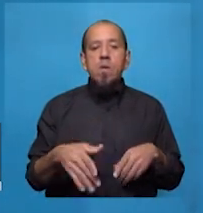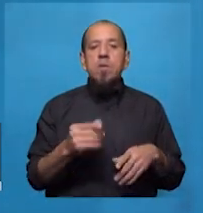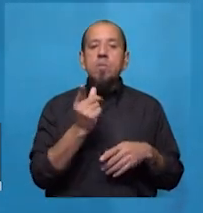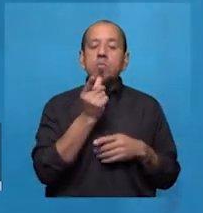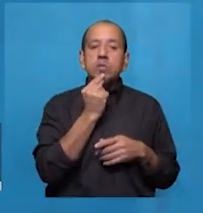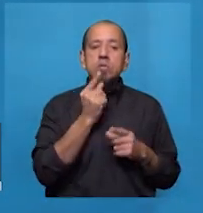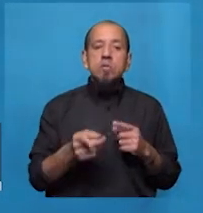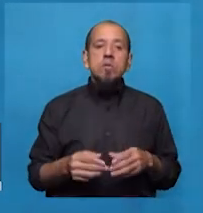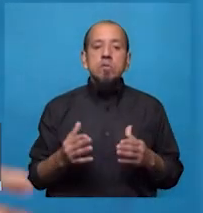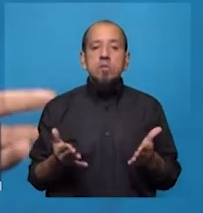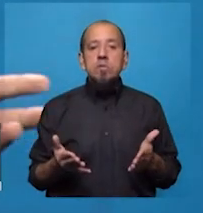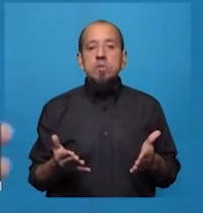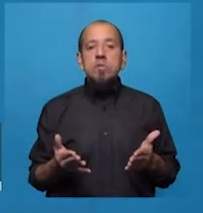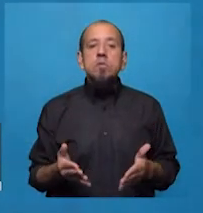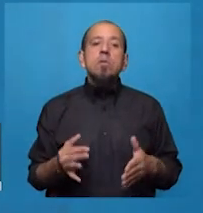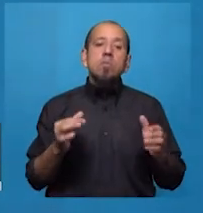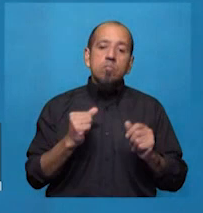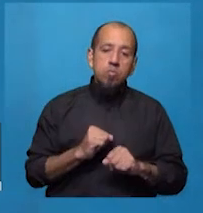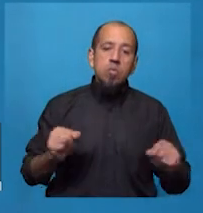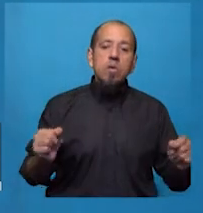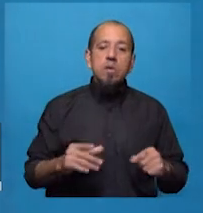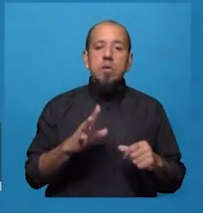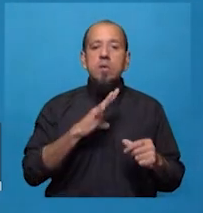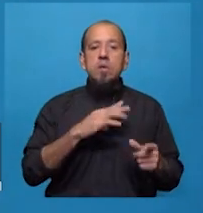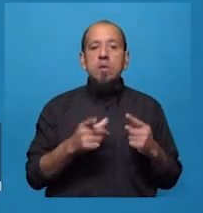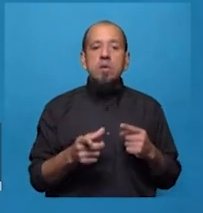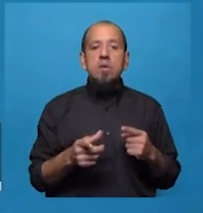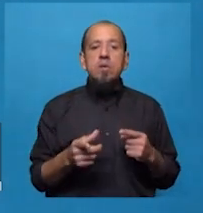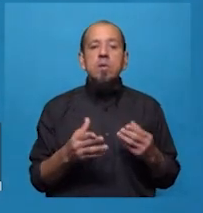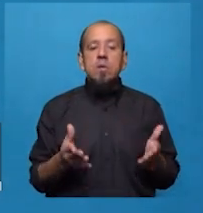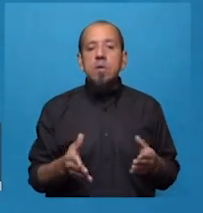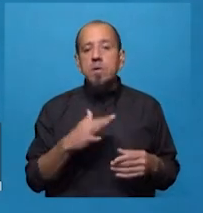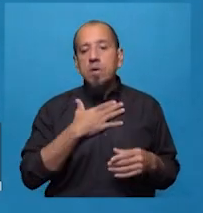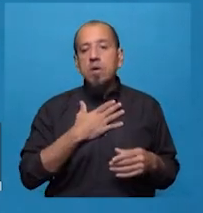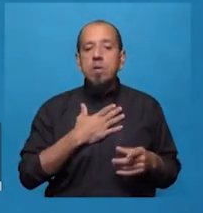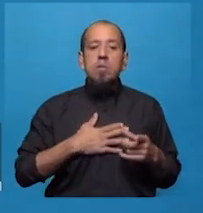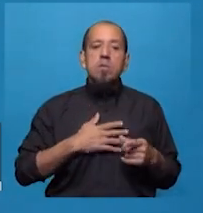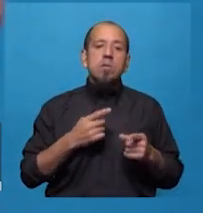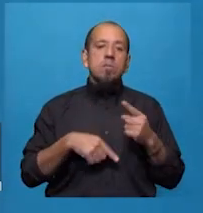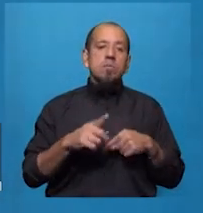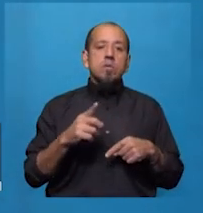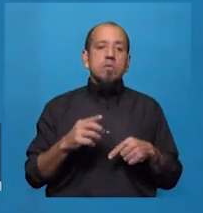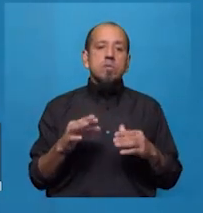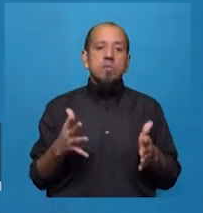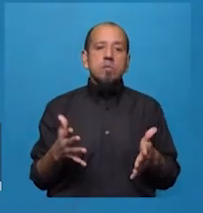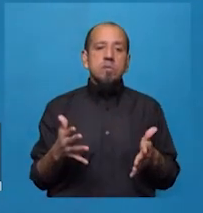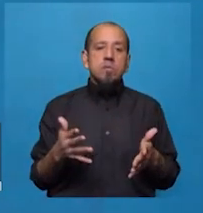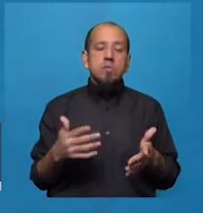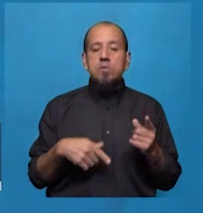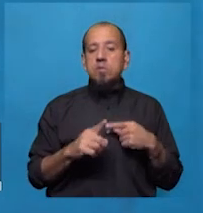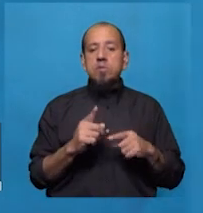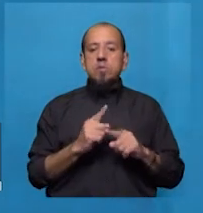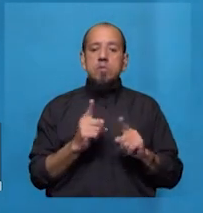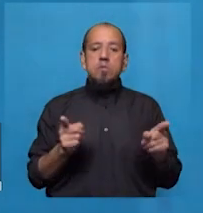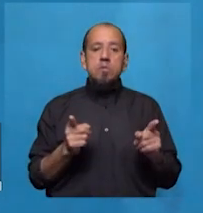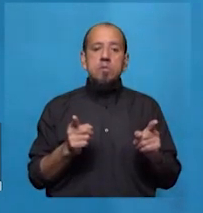policial normalmente puede ser que haya una meseta de tranquilidad pero luego si no habla no se hace